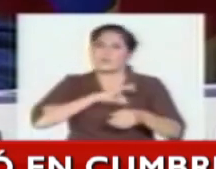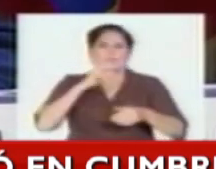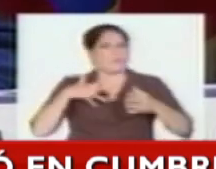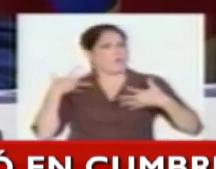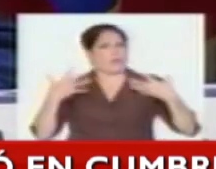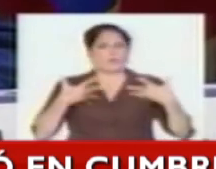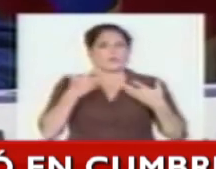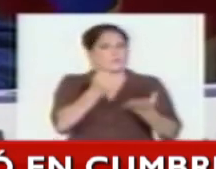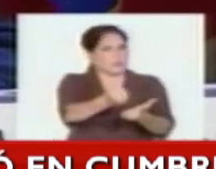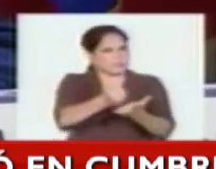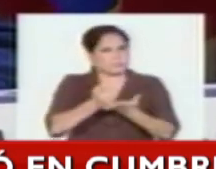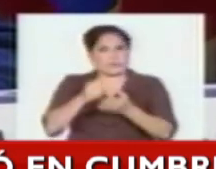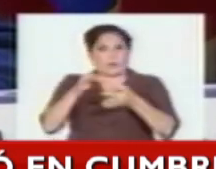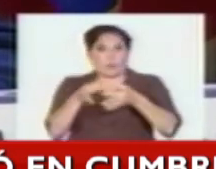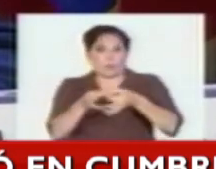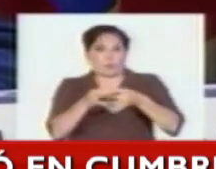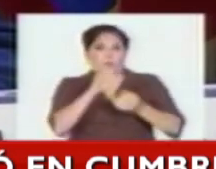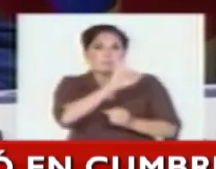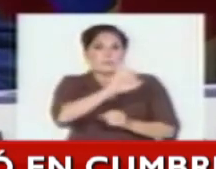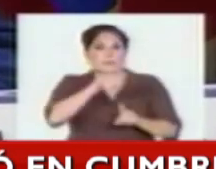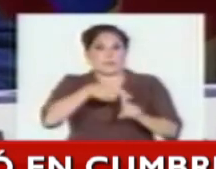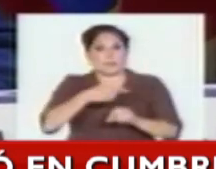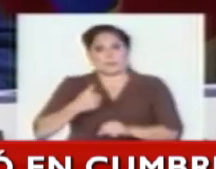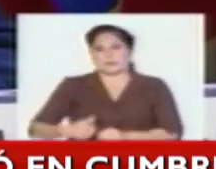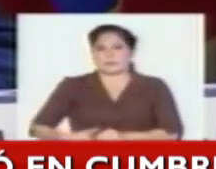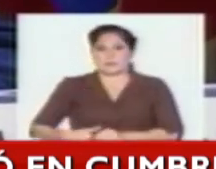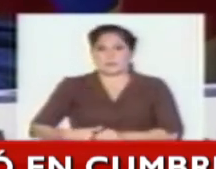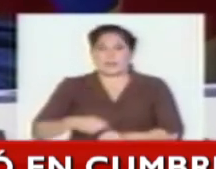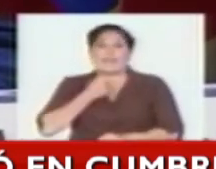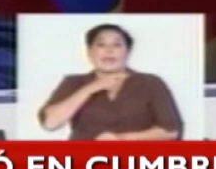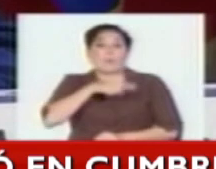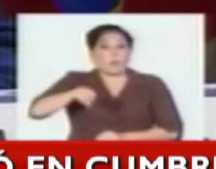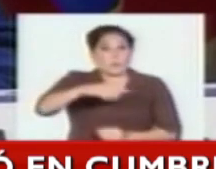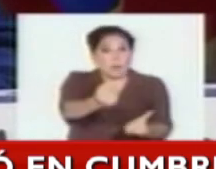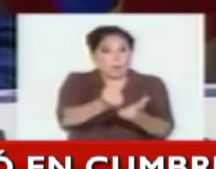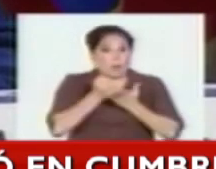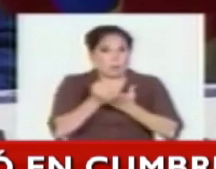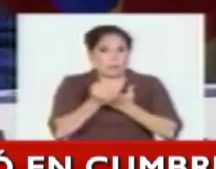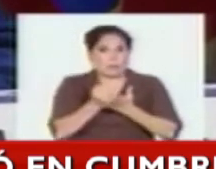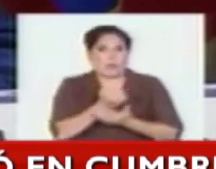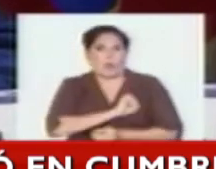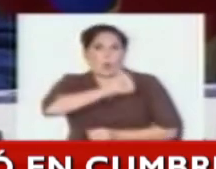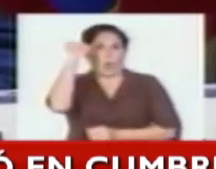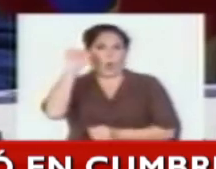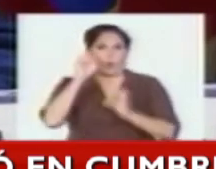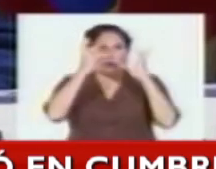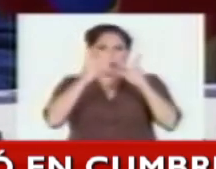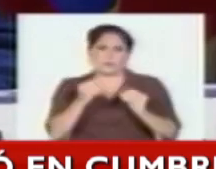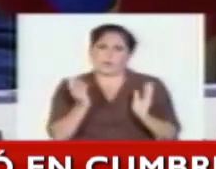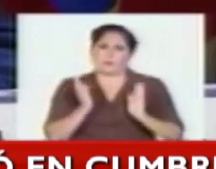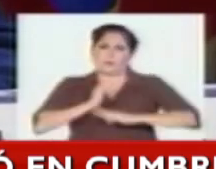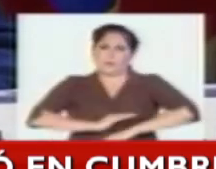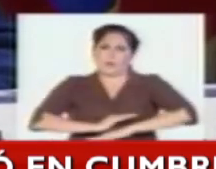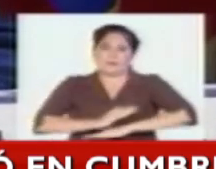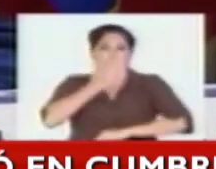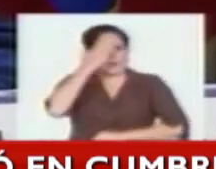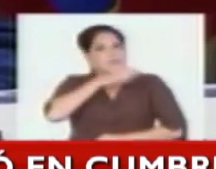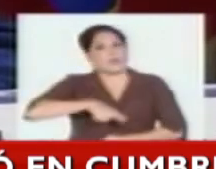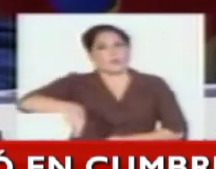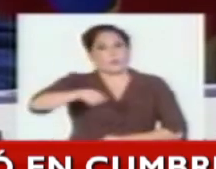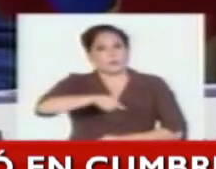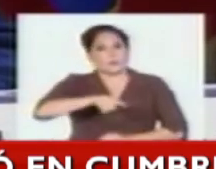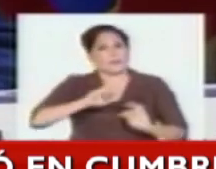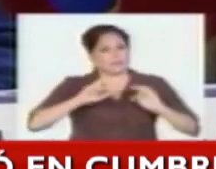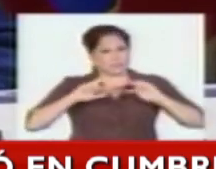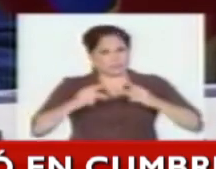presidencia del g77 no habríamos logrado estos resultados una vez más